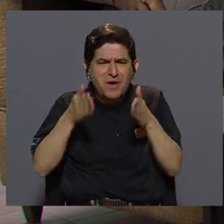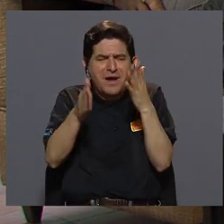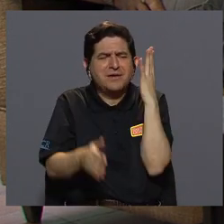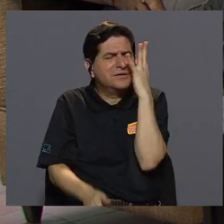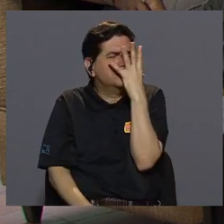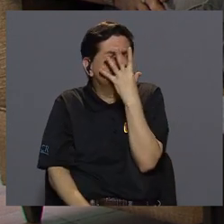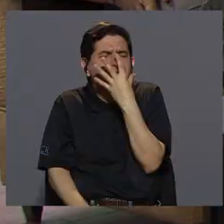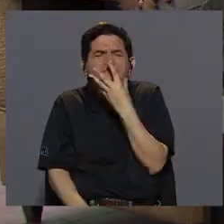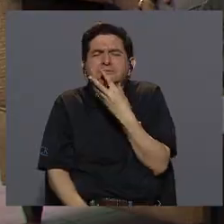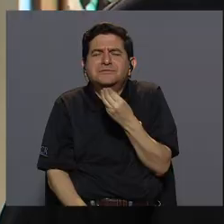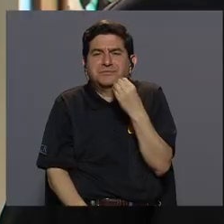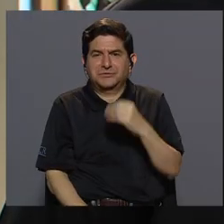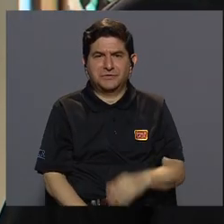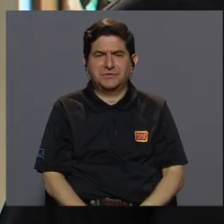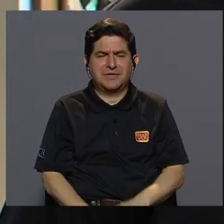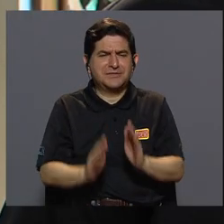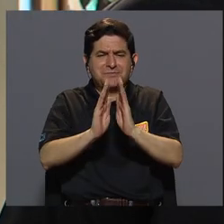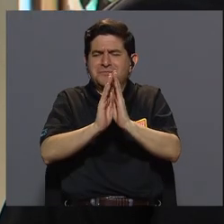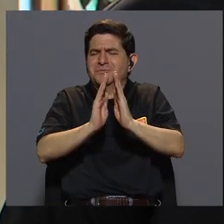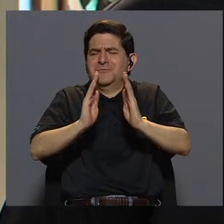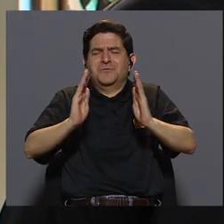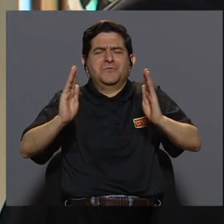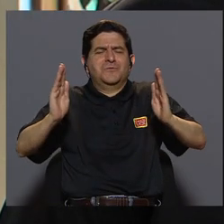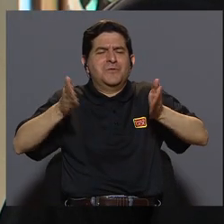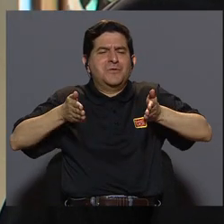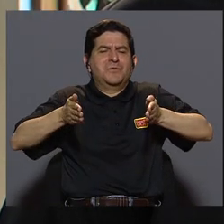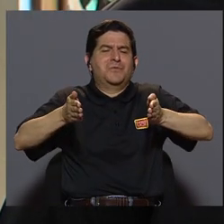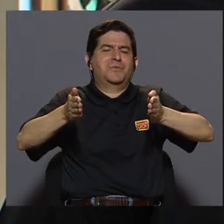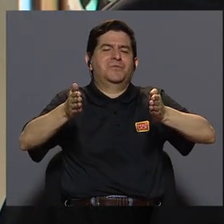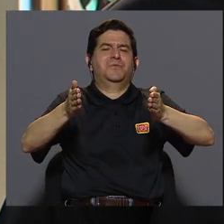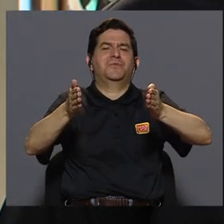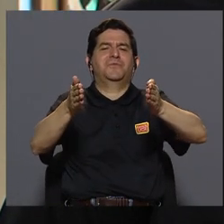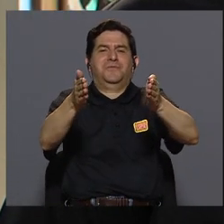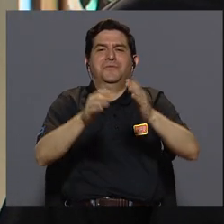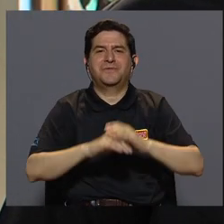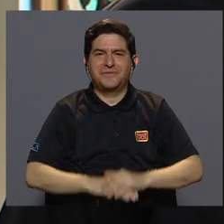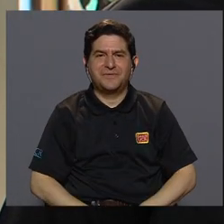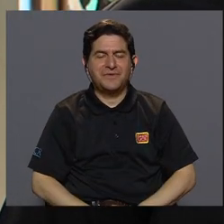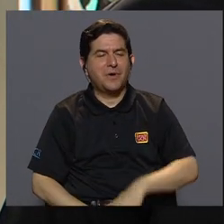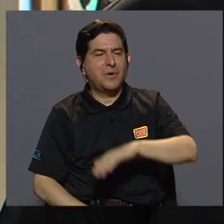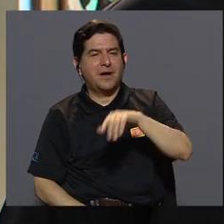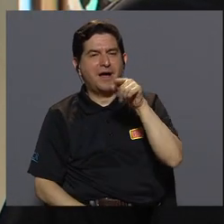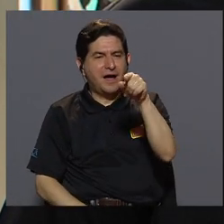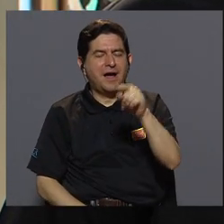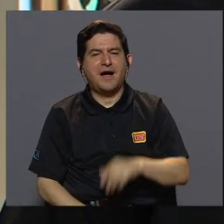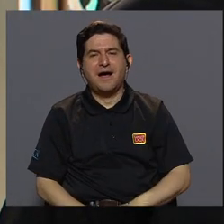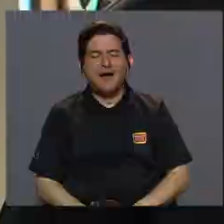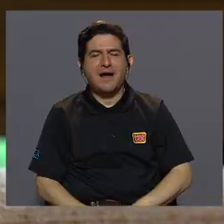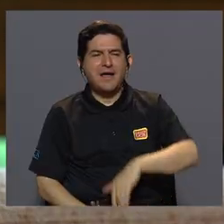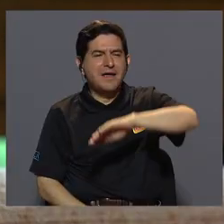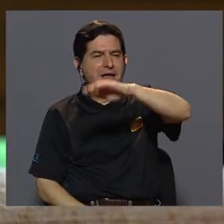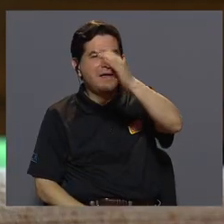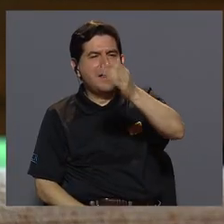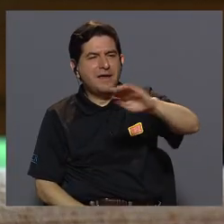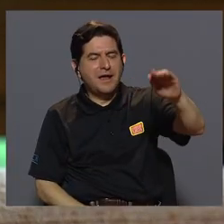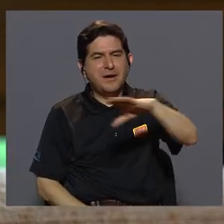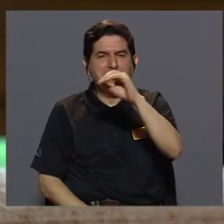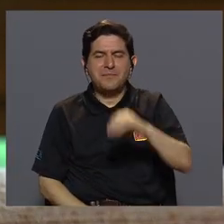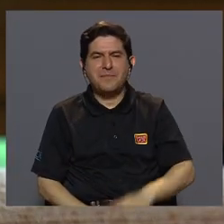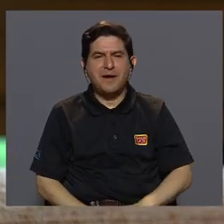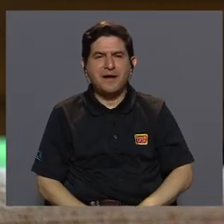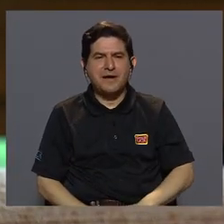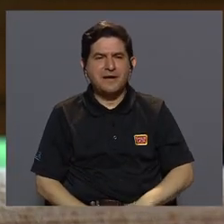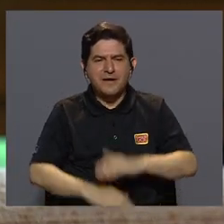calles preciosas, abiertas, con un mar, con un tajamar